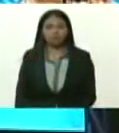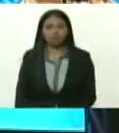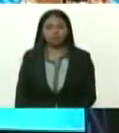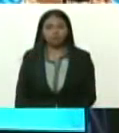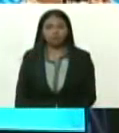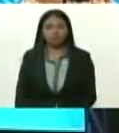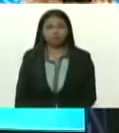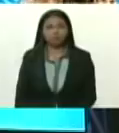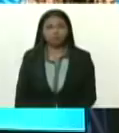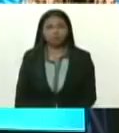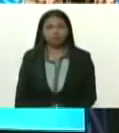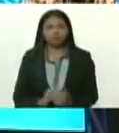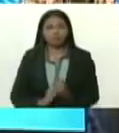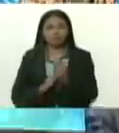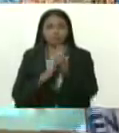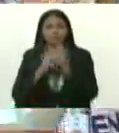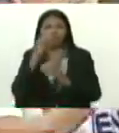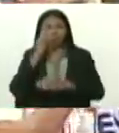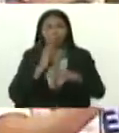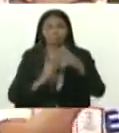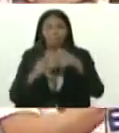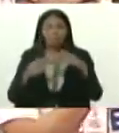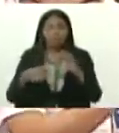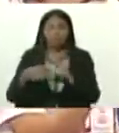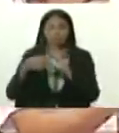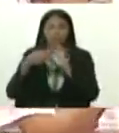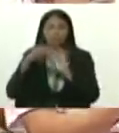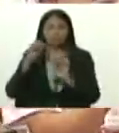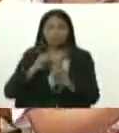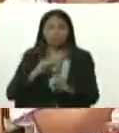liderazgo humilde y unitario.